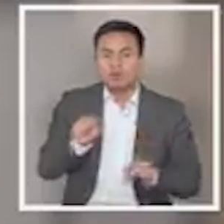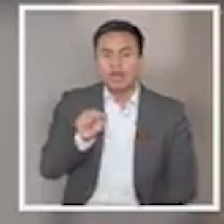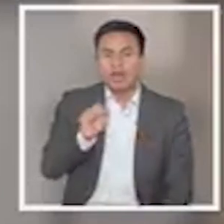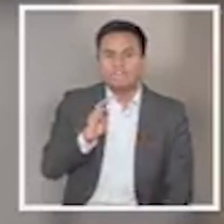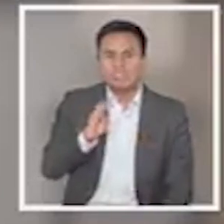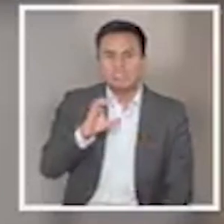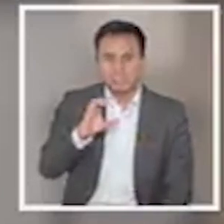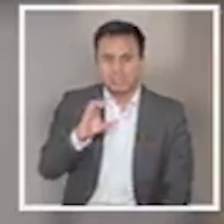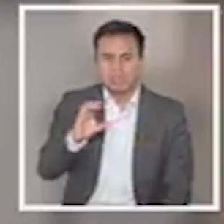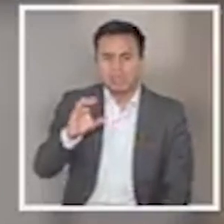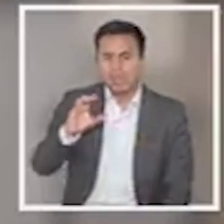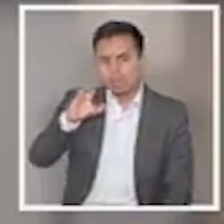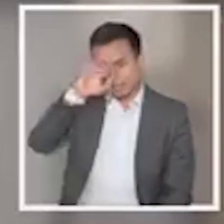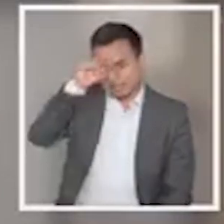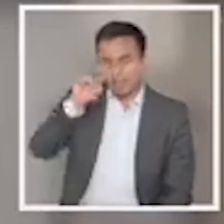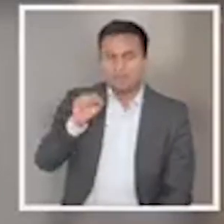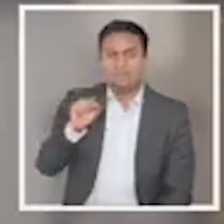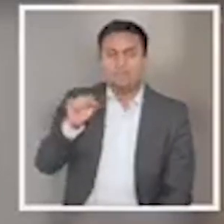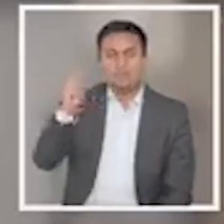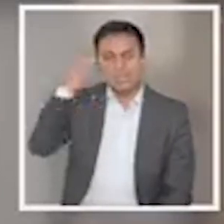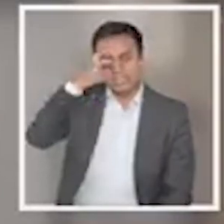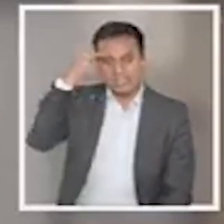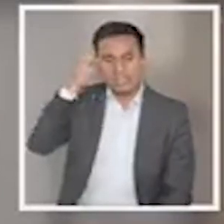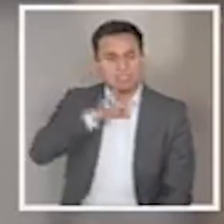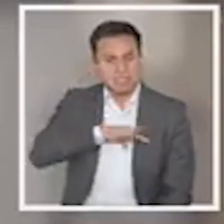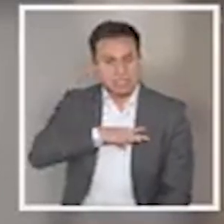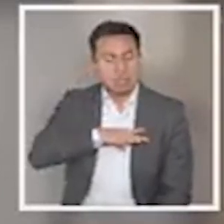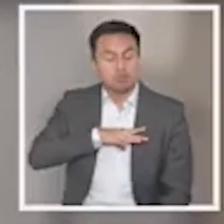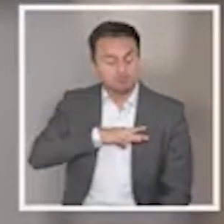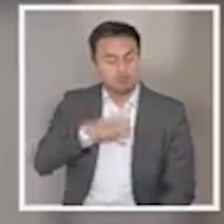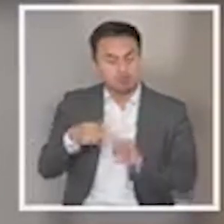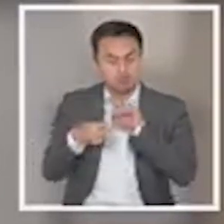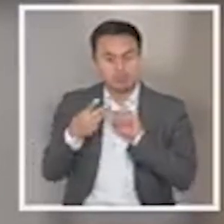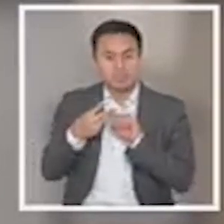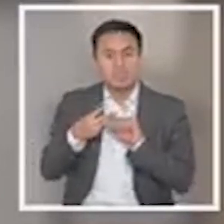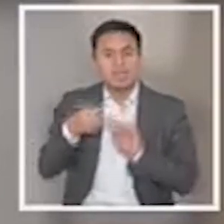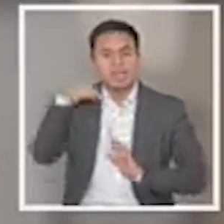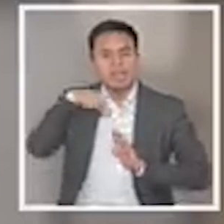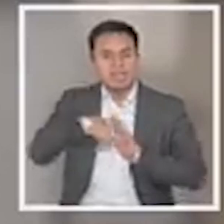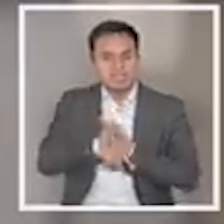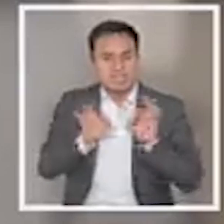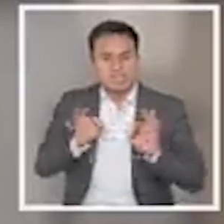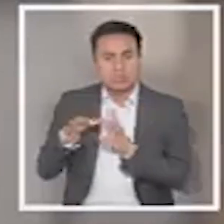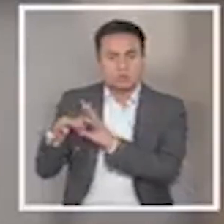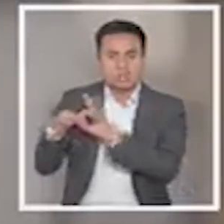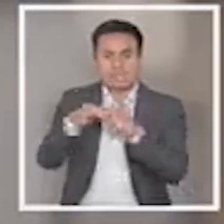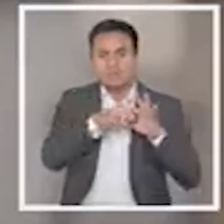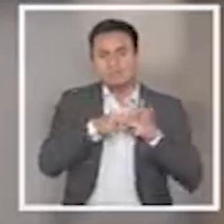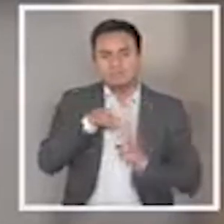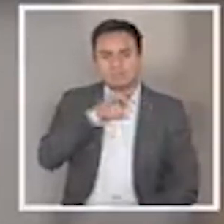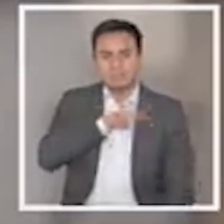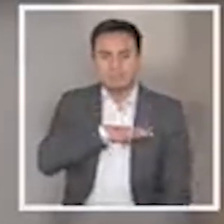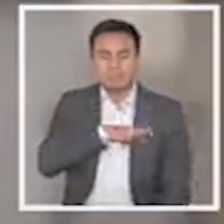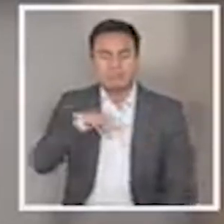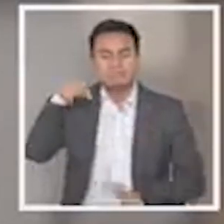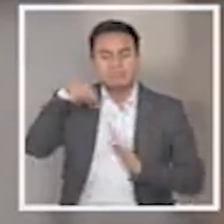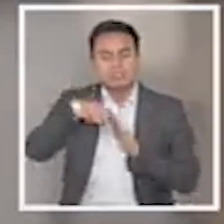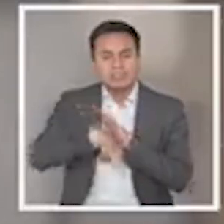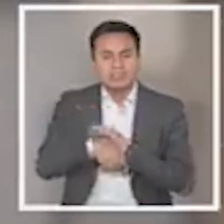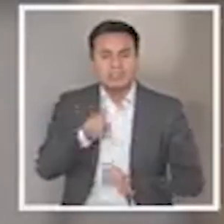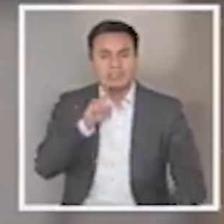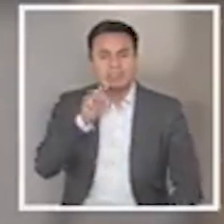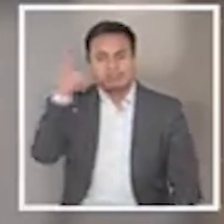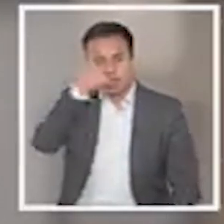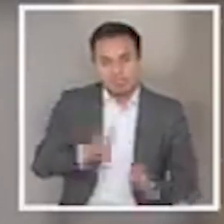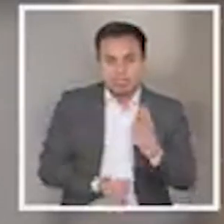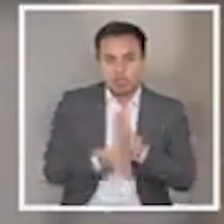ABC, Argentina, Brasil y Chile. Está en nuestra esencia la unidad con Chile. Está en nuestra esencia